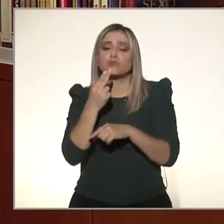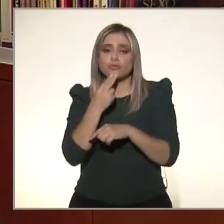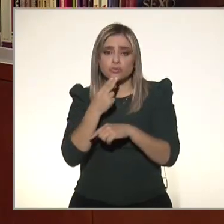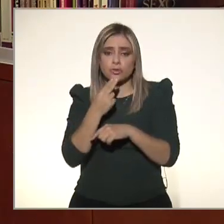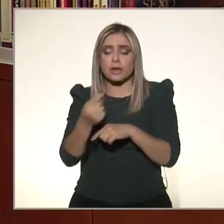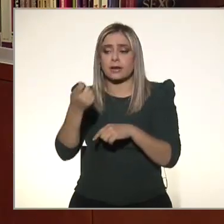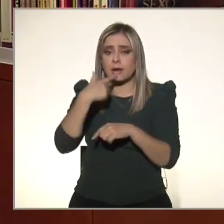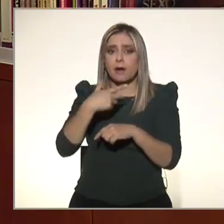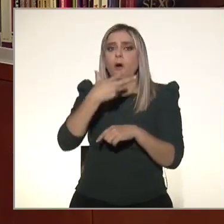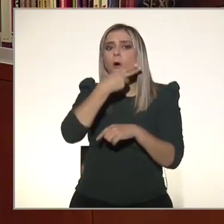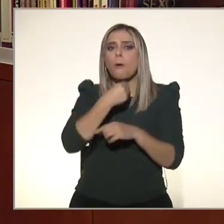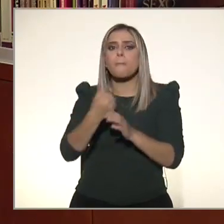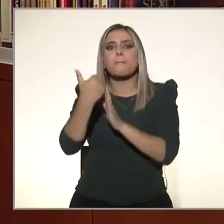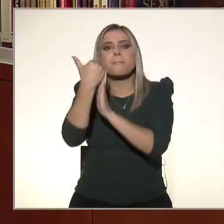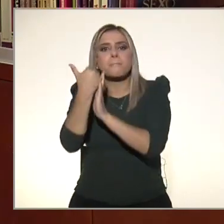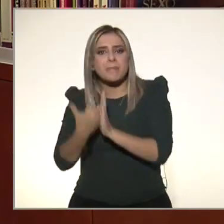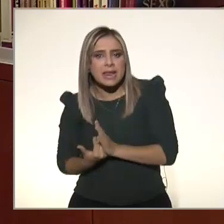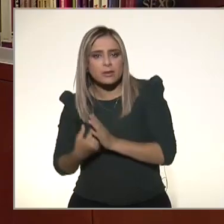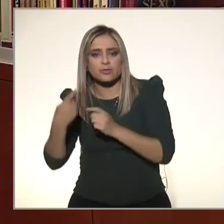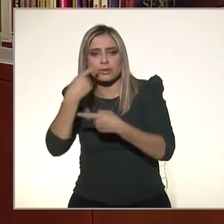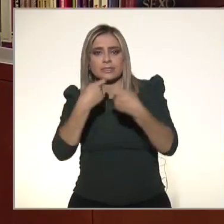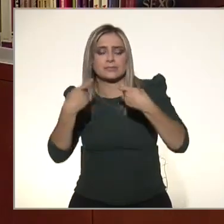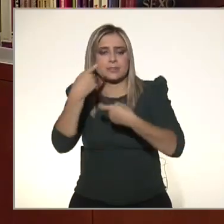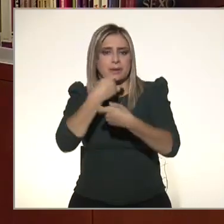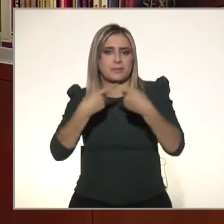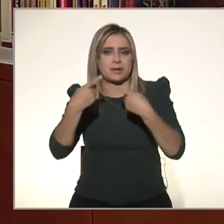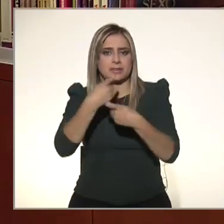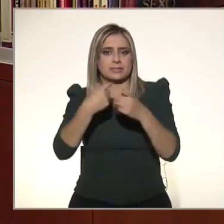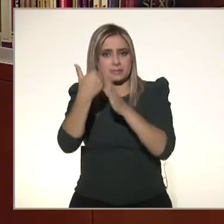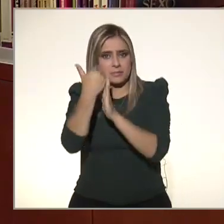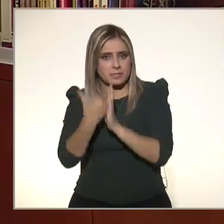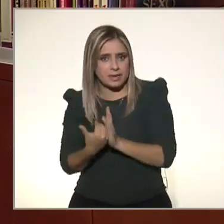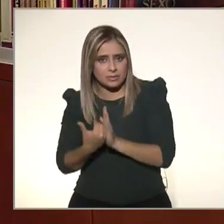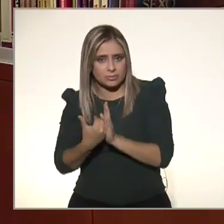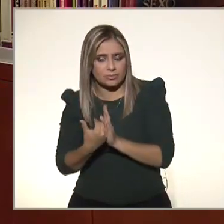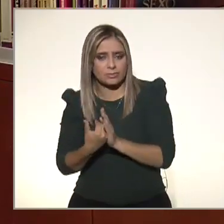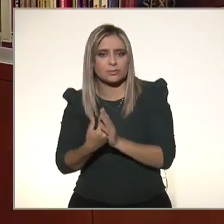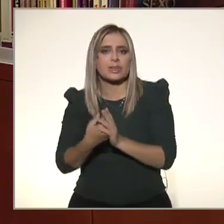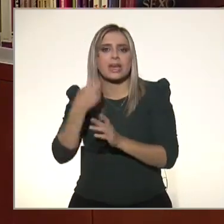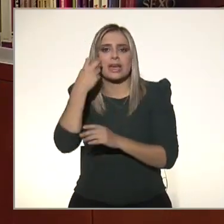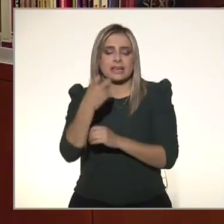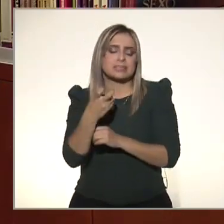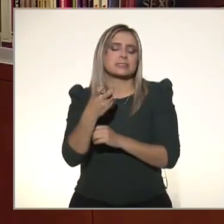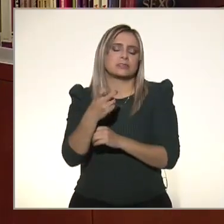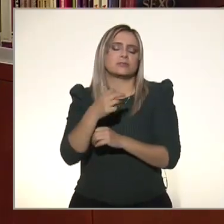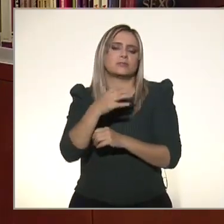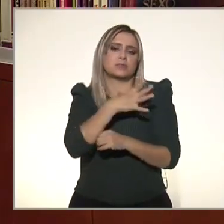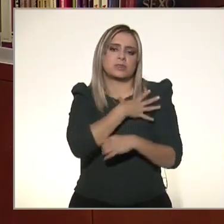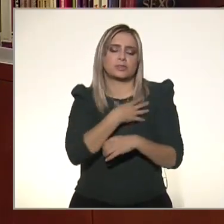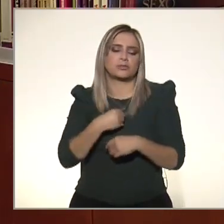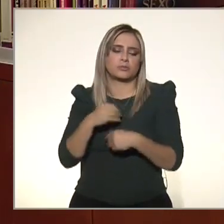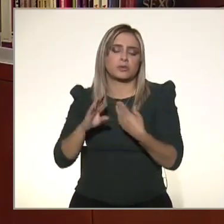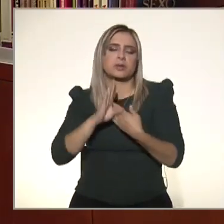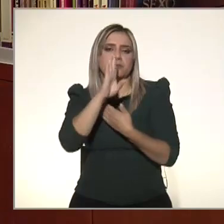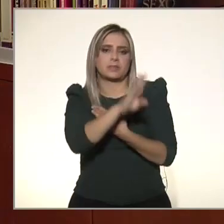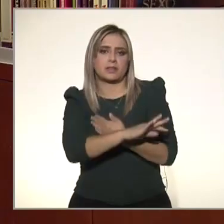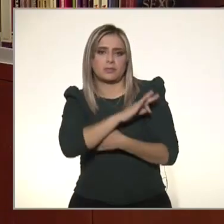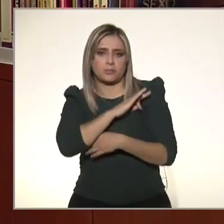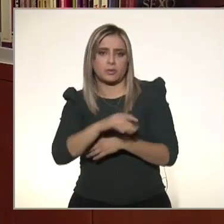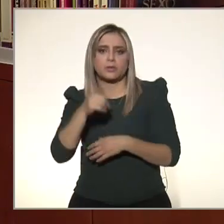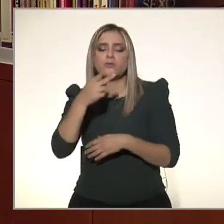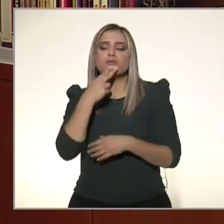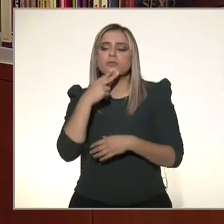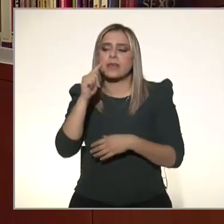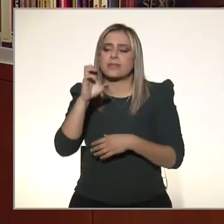muchos hombres disminuyen su cuenta espermática y quedan con una forma de esterilidad recuperable, porque si se deja de usar la testosterona después de